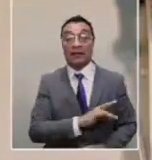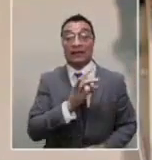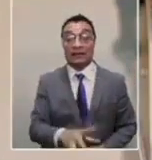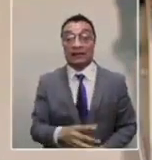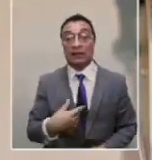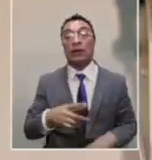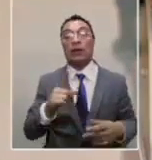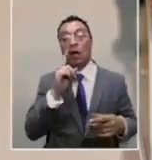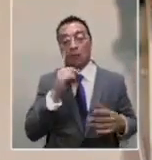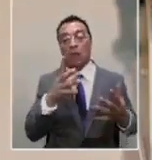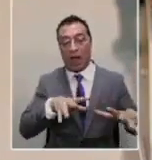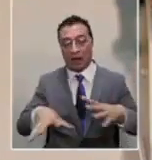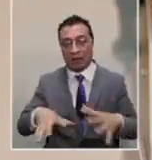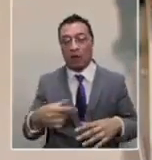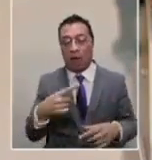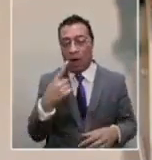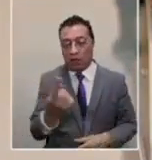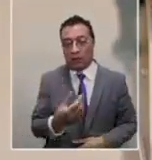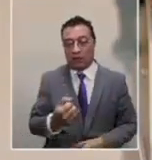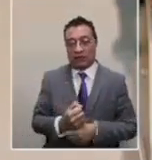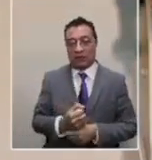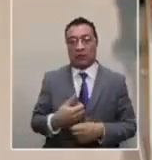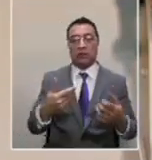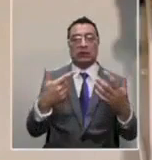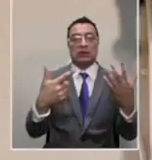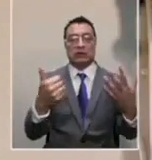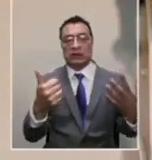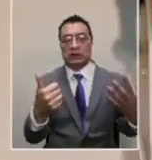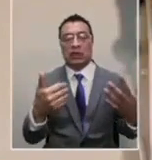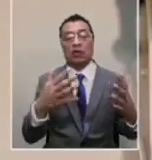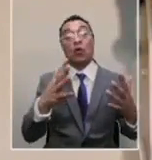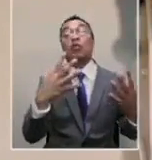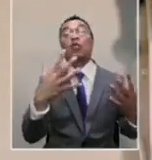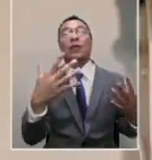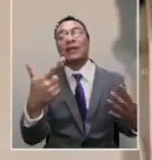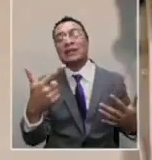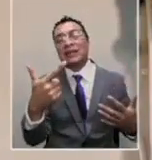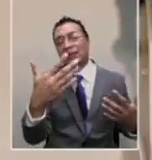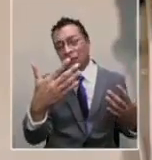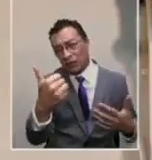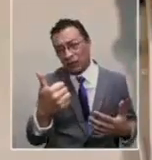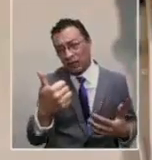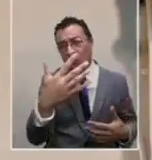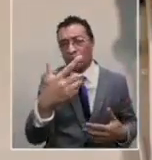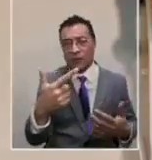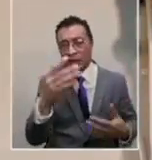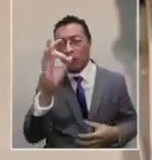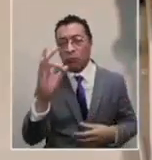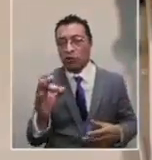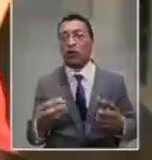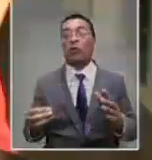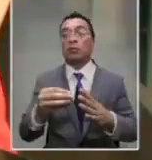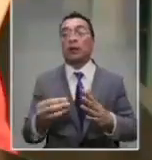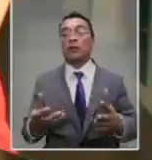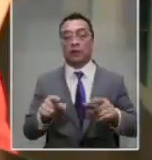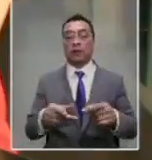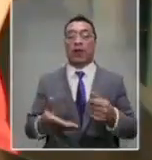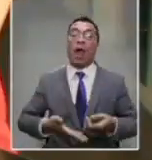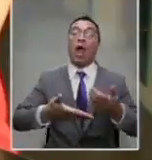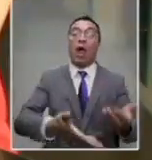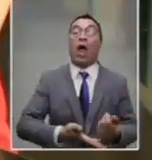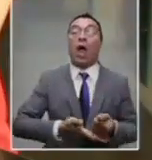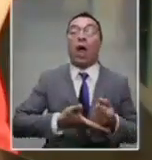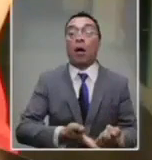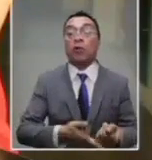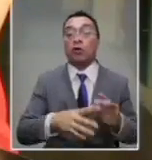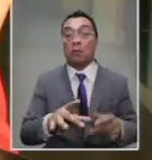los chilenos tenemos una tasa de actividad, somos trabajadores, entre el 56 y 57%. Entonces, en términos comparativos, aportan más al desarrollo económico de